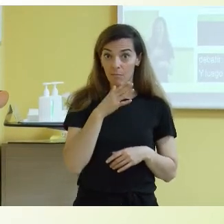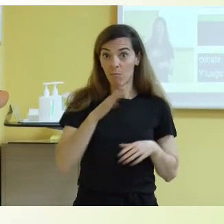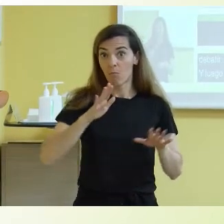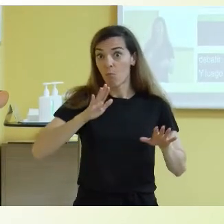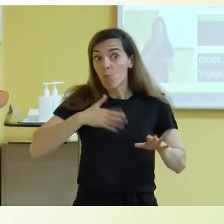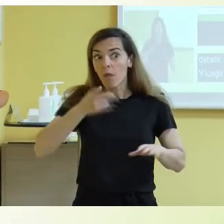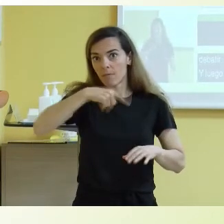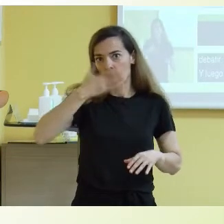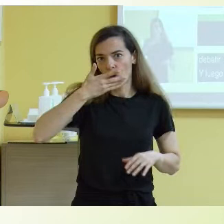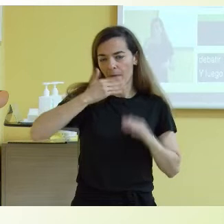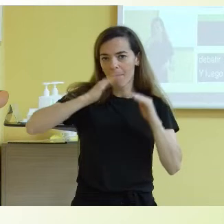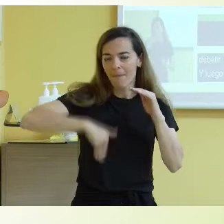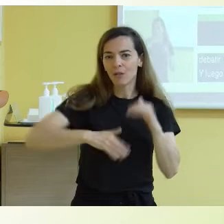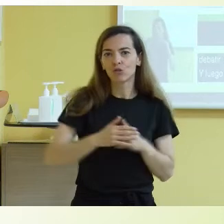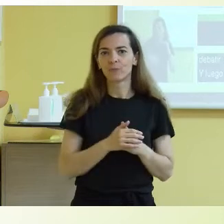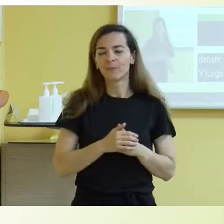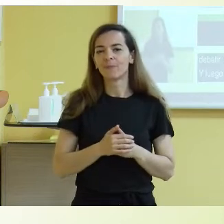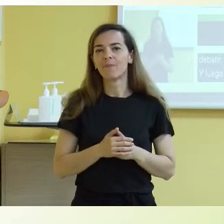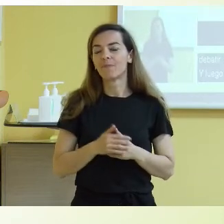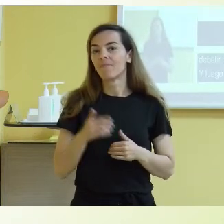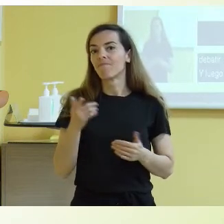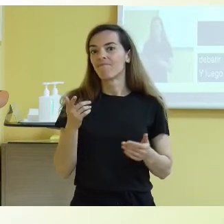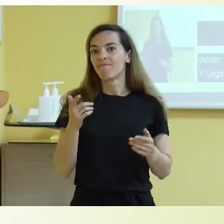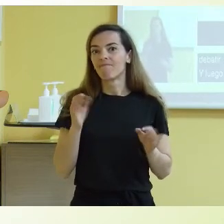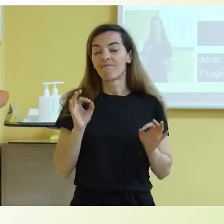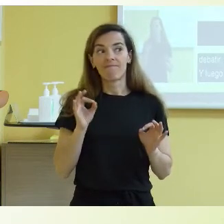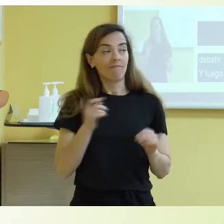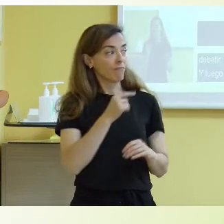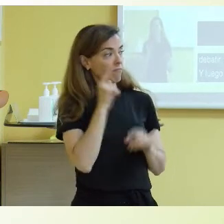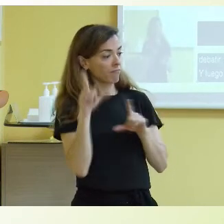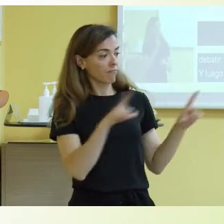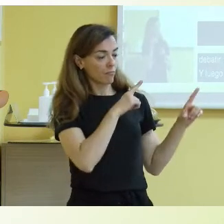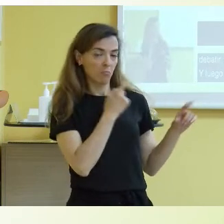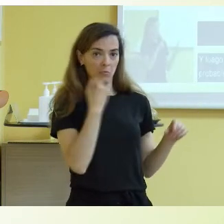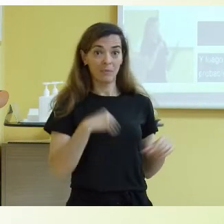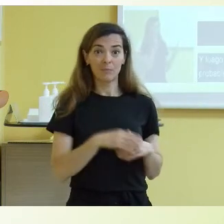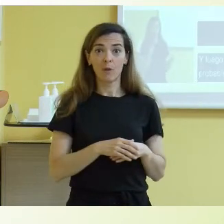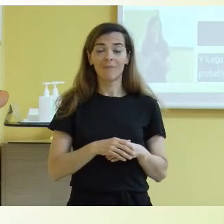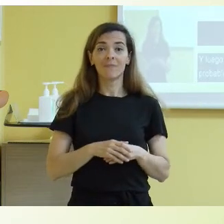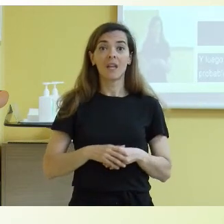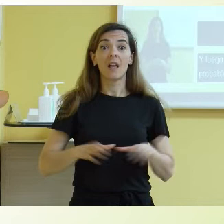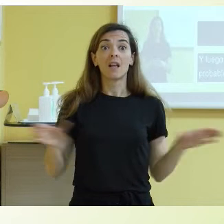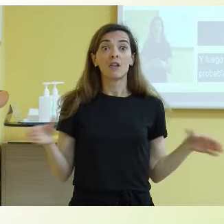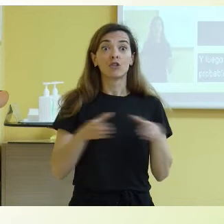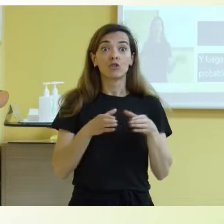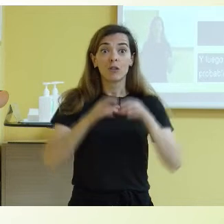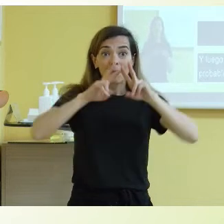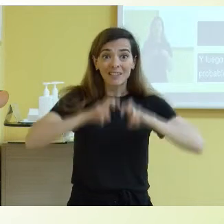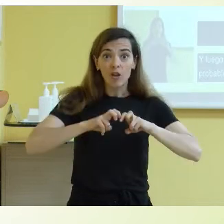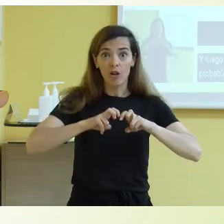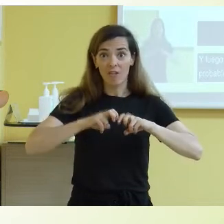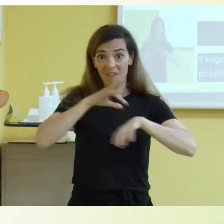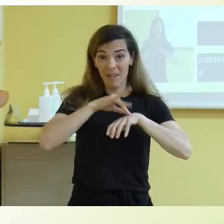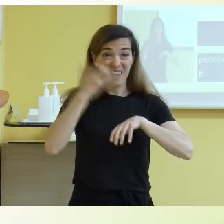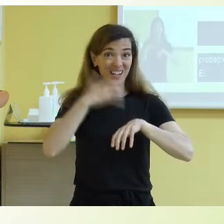conozcamos menos. Bueno, esto básicamente es un poco lo mismo. El Consorcio Internacional de Investigación de Enfermedades Raras